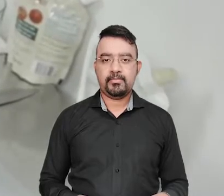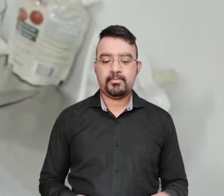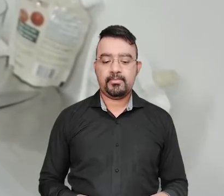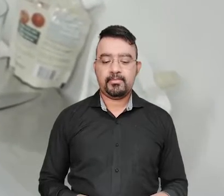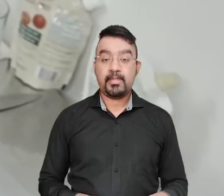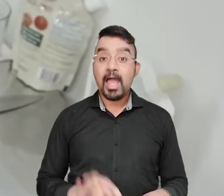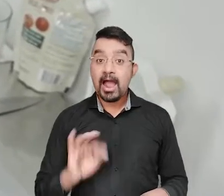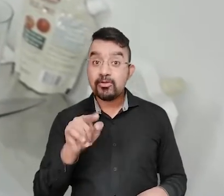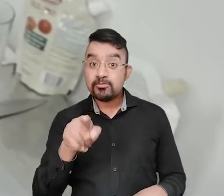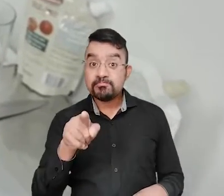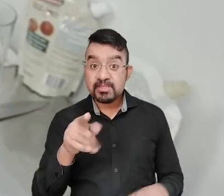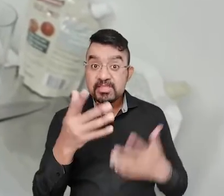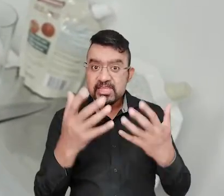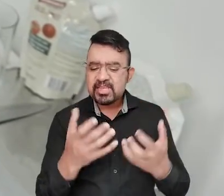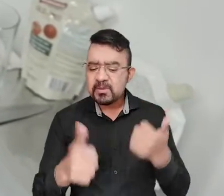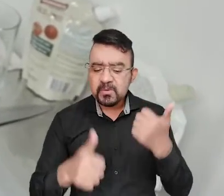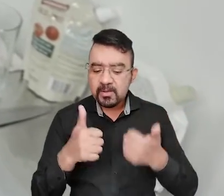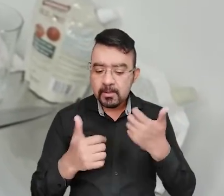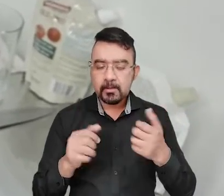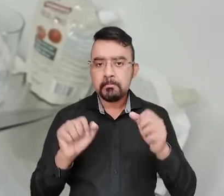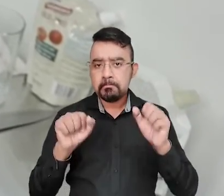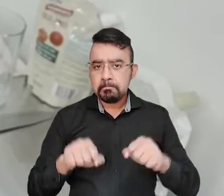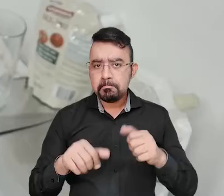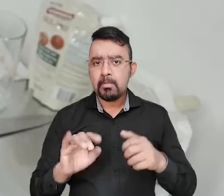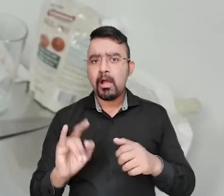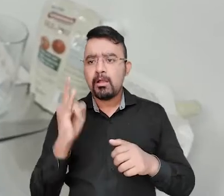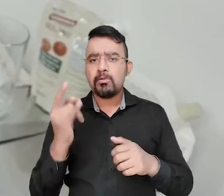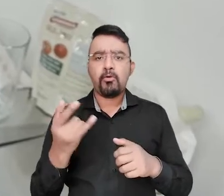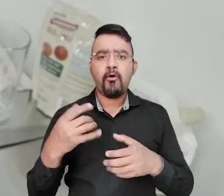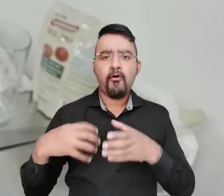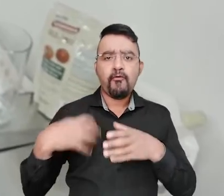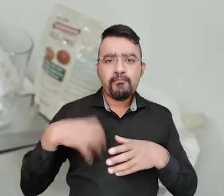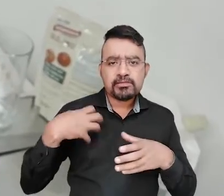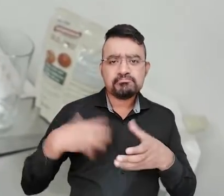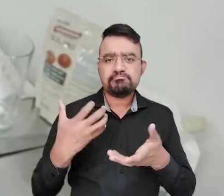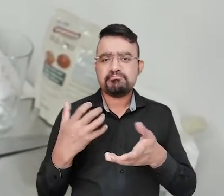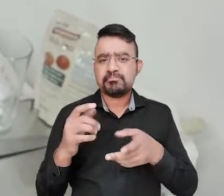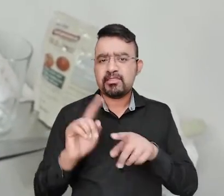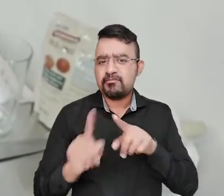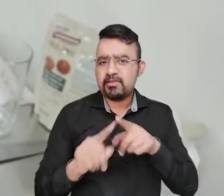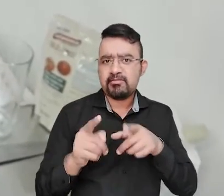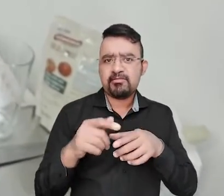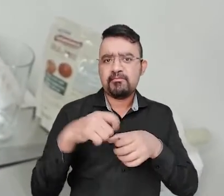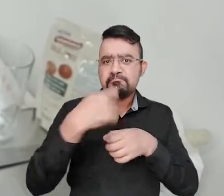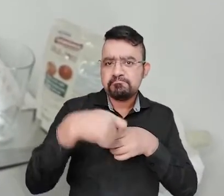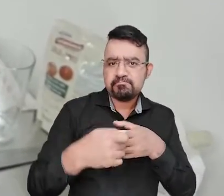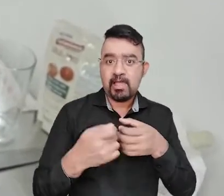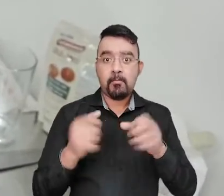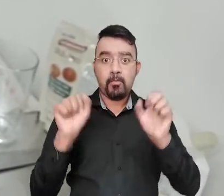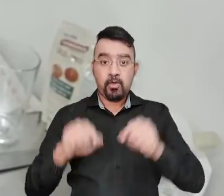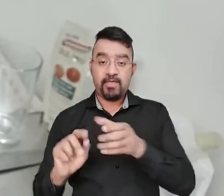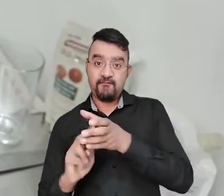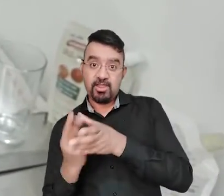Si te gusta también, puedes hacerlo con pedacitos de frutas que te gusten, ¿cierto? Porque sabemos que las frutas y las